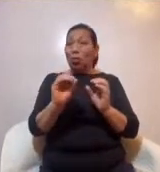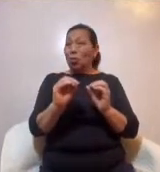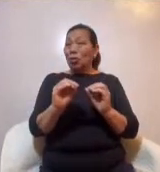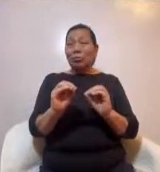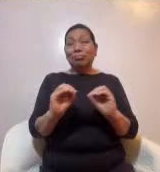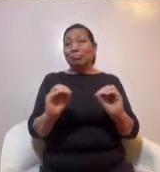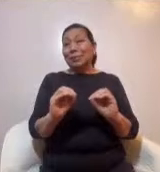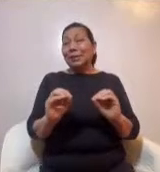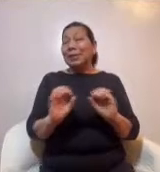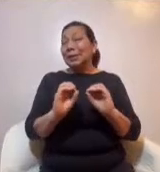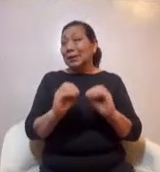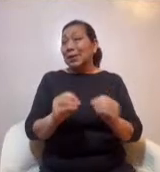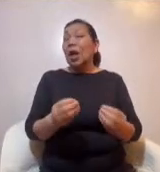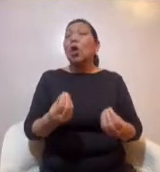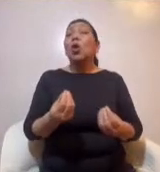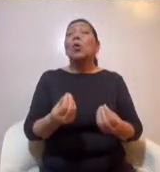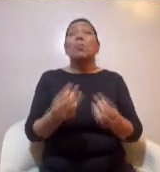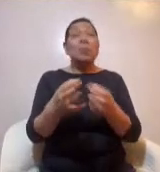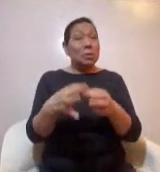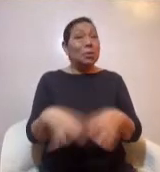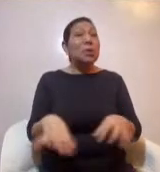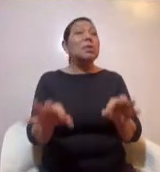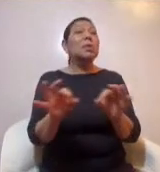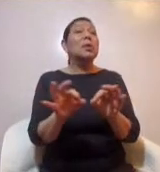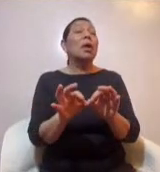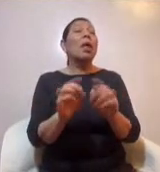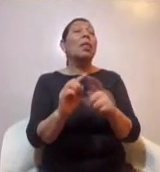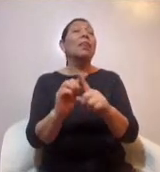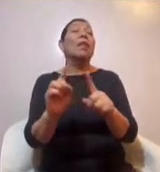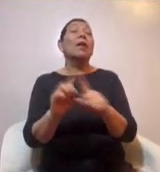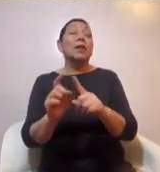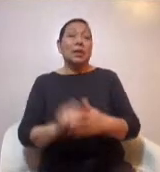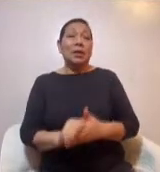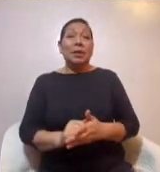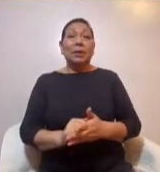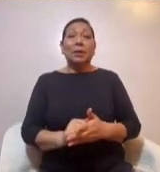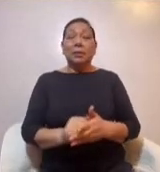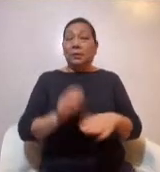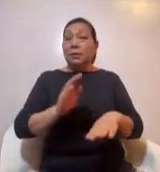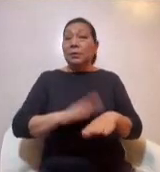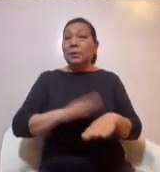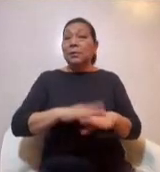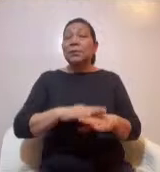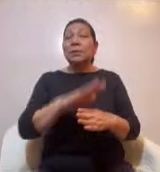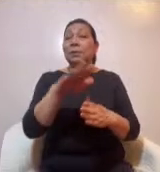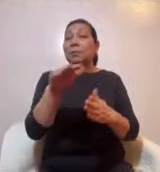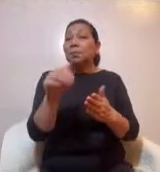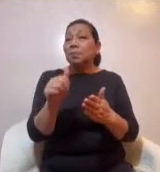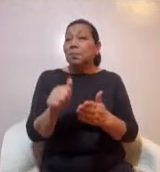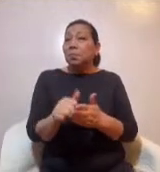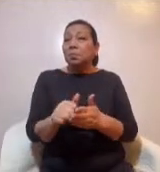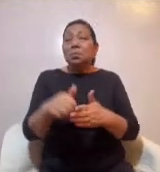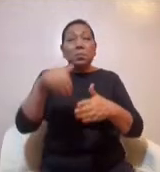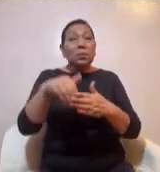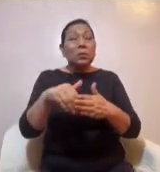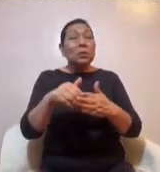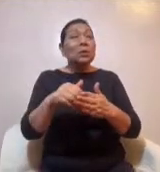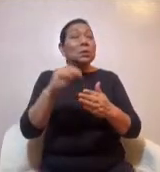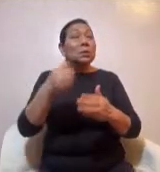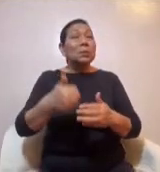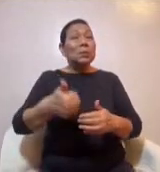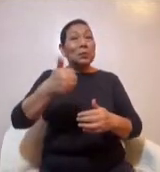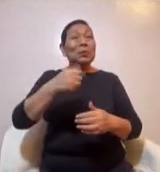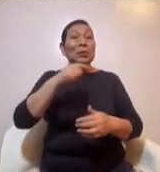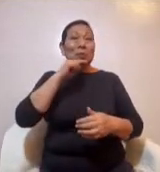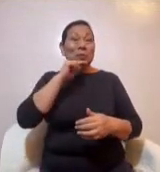protección no se da, ¿no? Y también cómo resalta y cómo en diferentes sobre todo en el voto